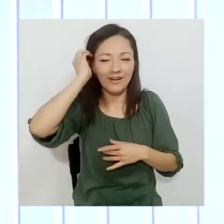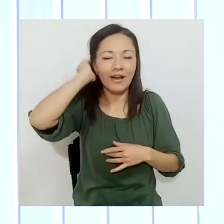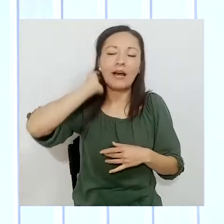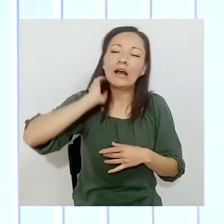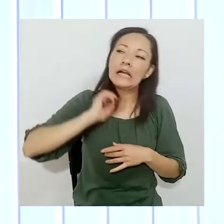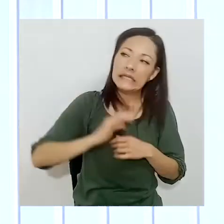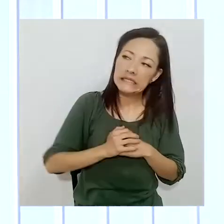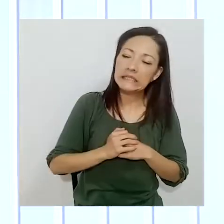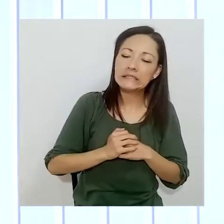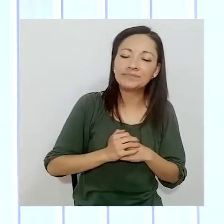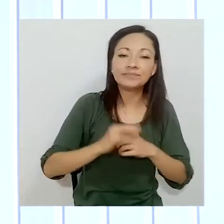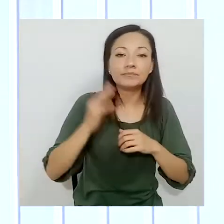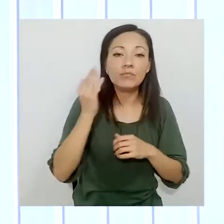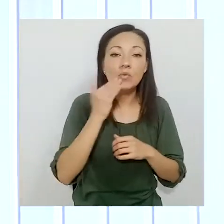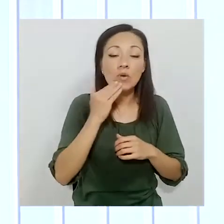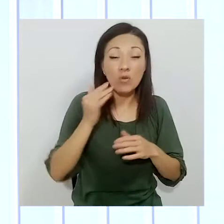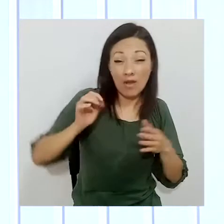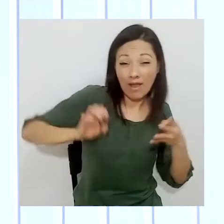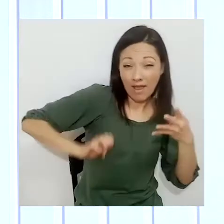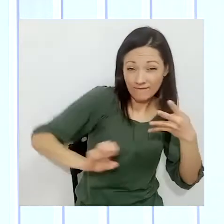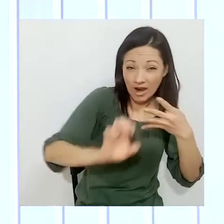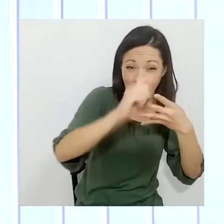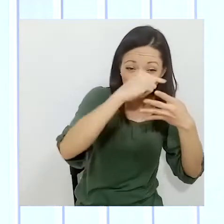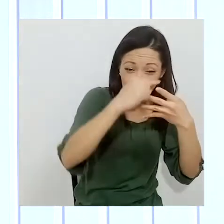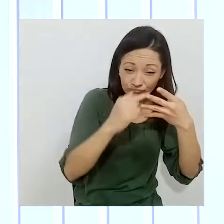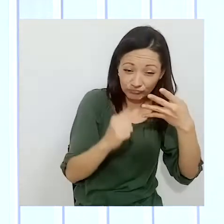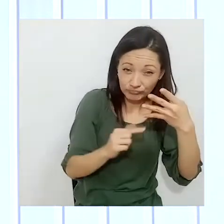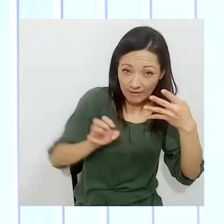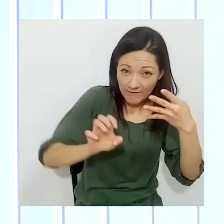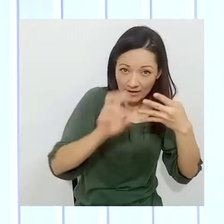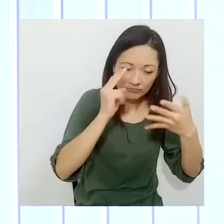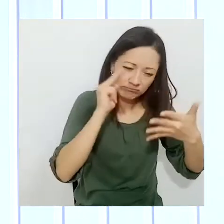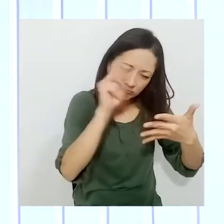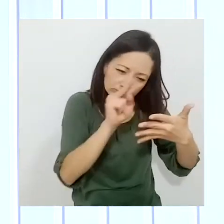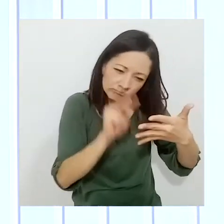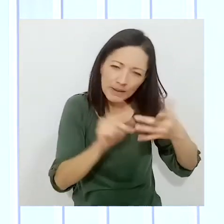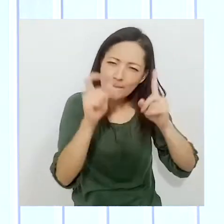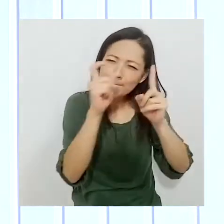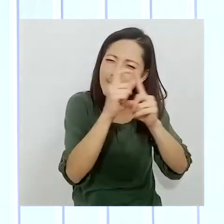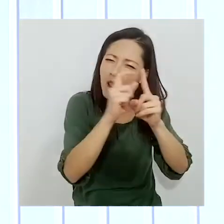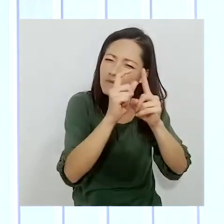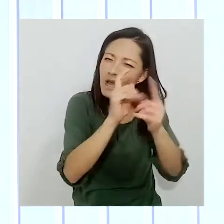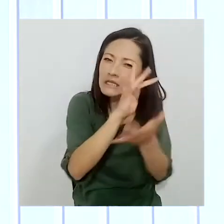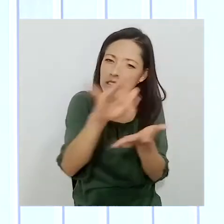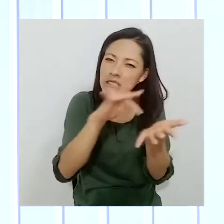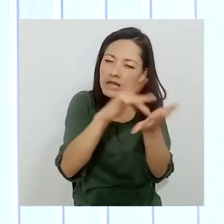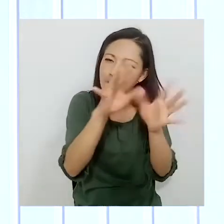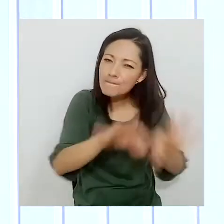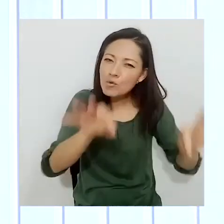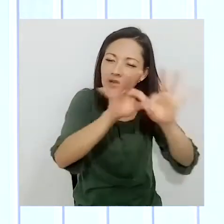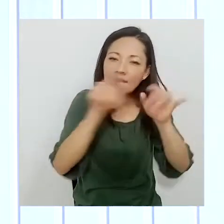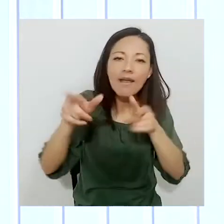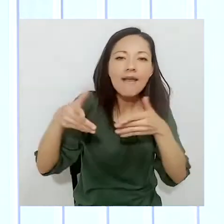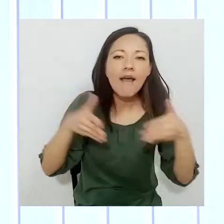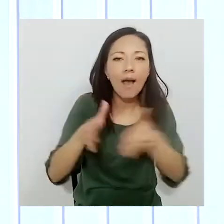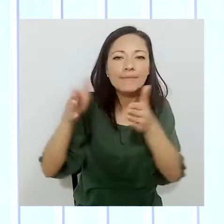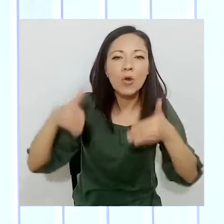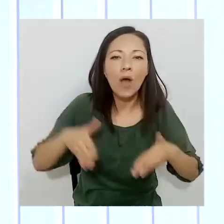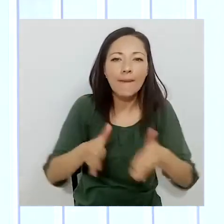en los evangelios, esta palabra camino es como una clave. Hoy voy a tocar aspectos de Mateo, de